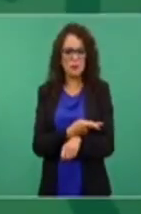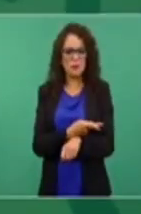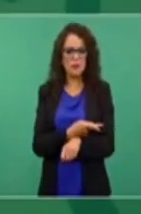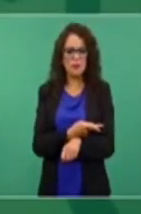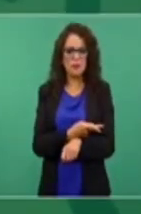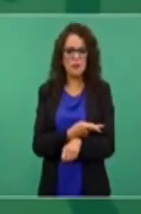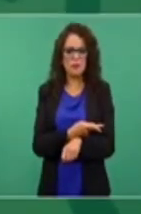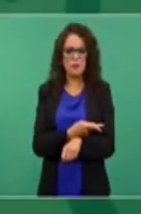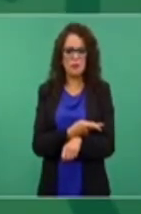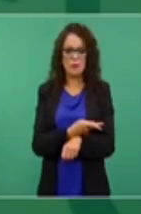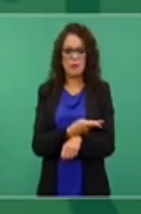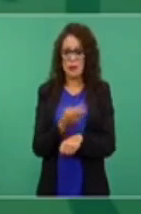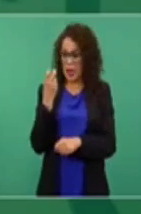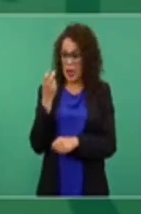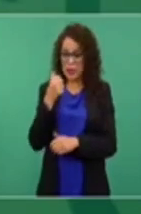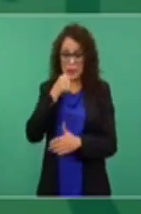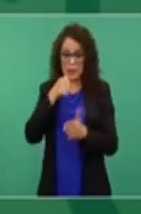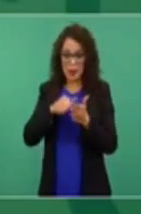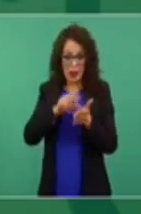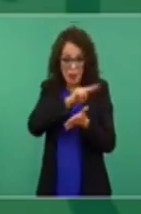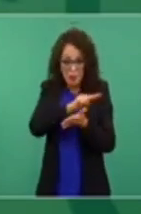que se firmaran las cartas de intención,